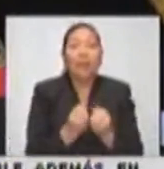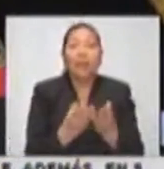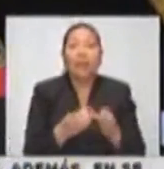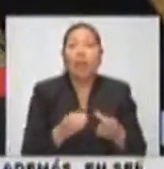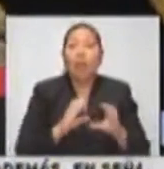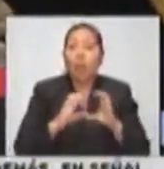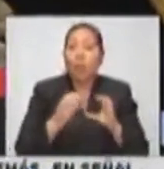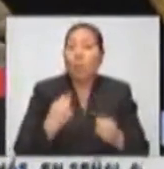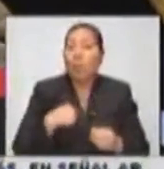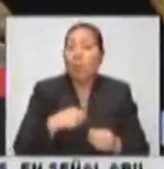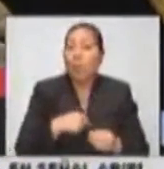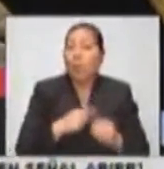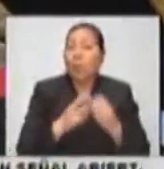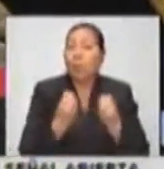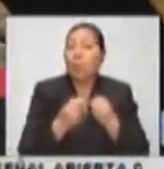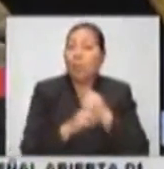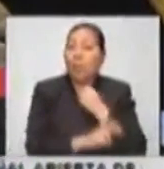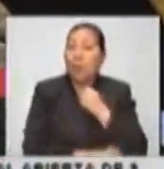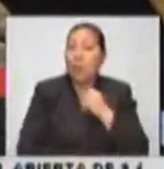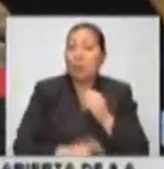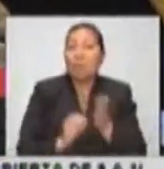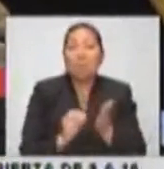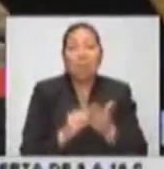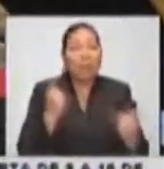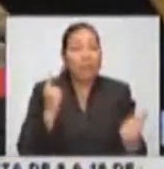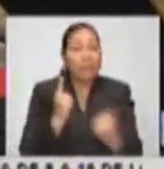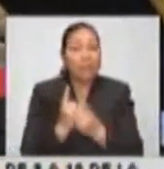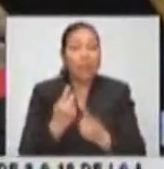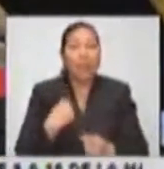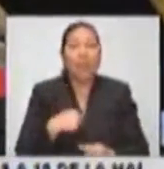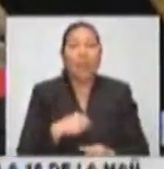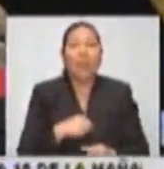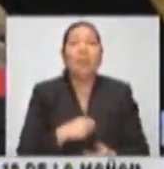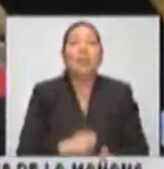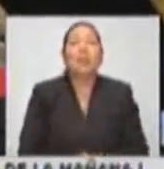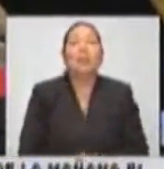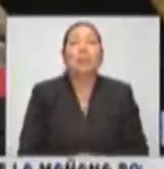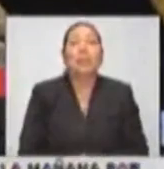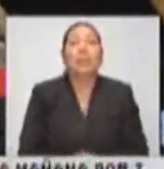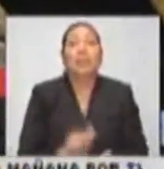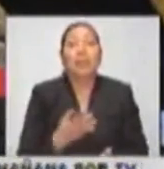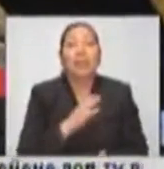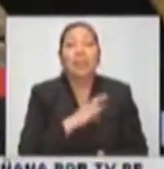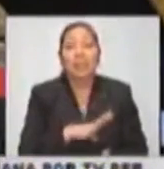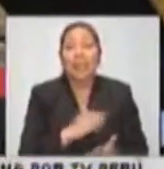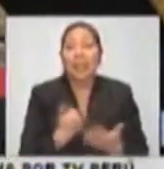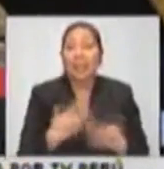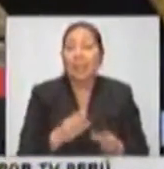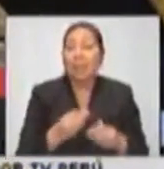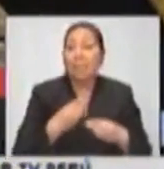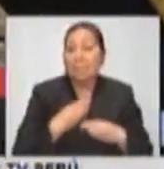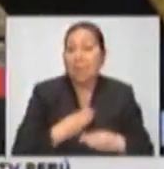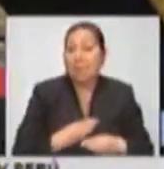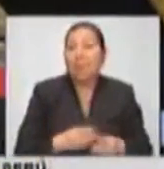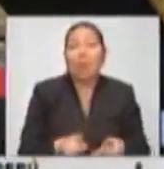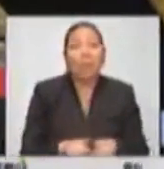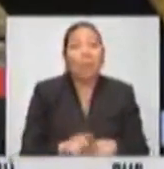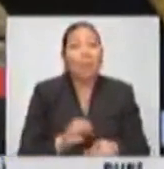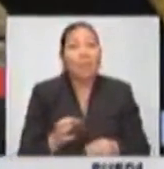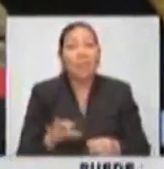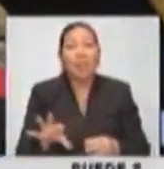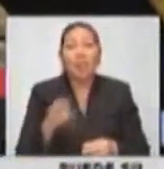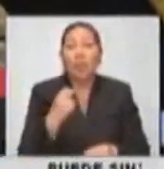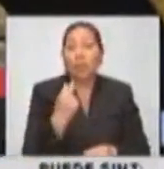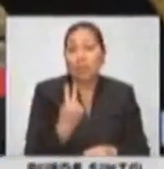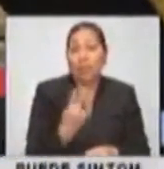la comunicación nuestra con los países más cercanos a nosotros. En el caso de Chile, Chile ya es miembro pleno, nosotros no, y se ha escogido